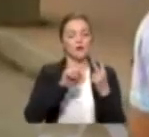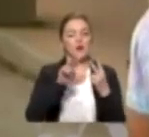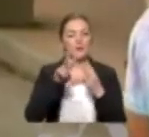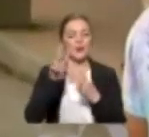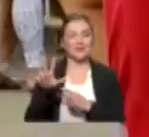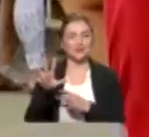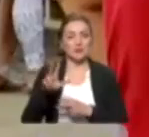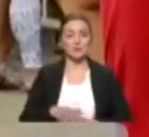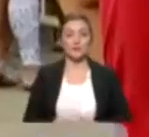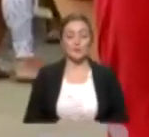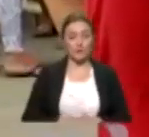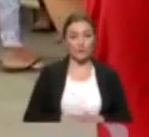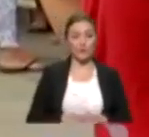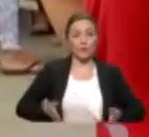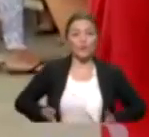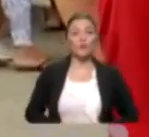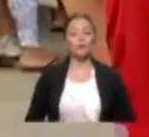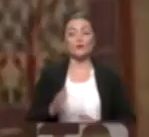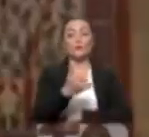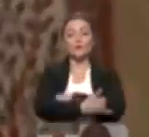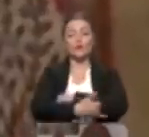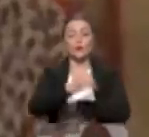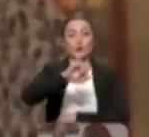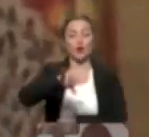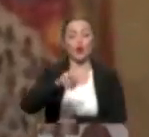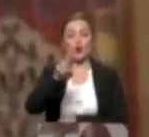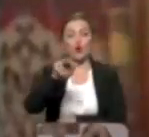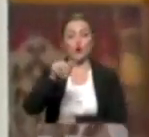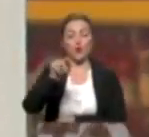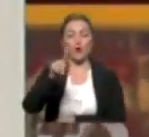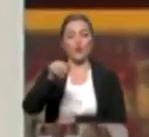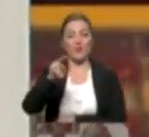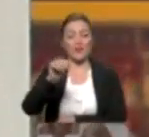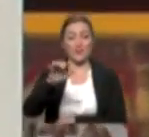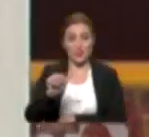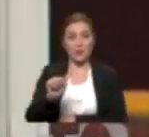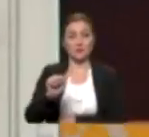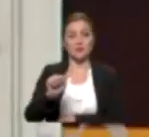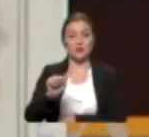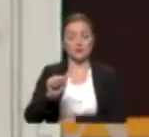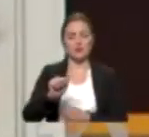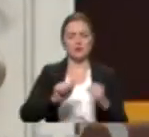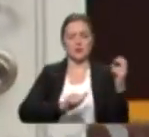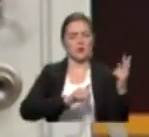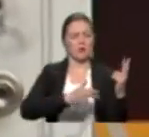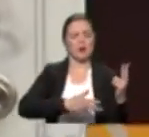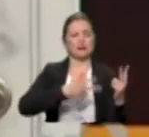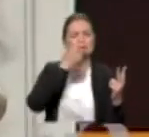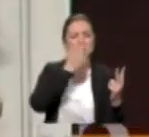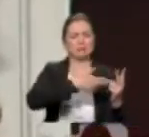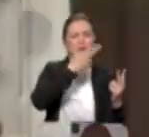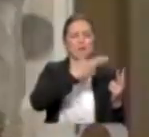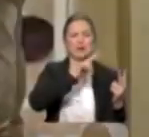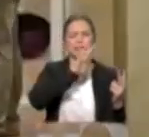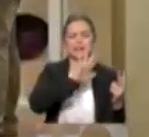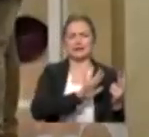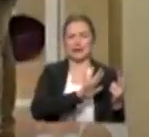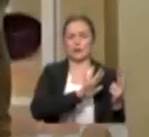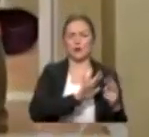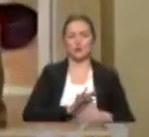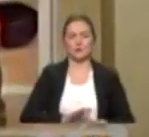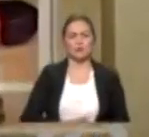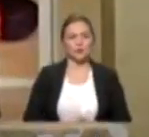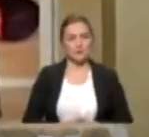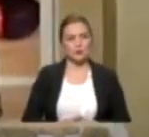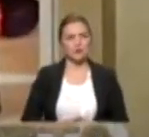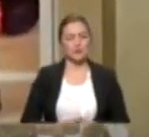de 23, eran oriundos de Jordania. Los dos fueron ejecutados con 5 balazos calibre 9 milímetros. El doble crimen